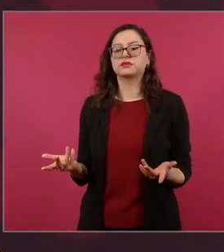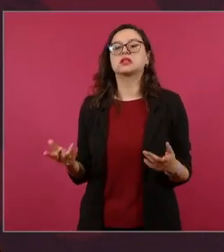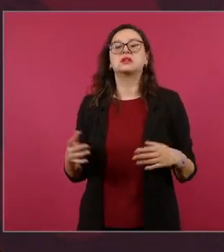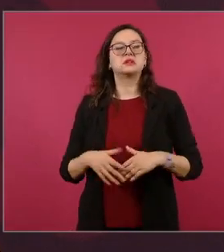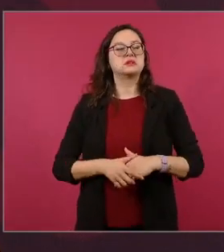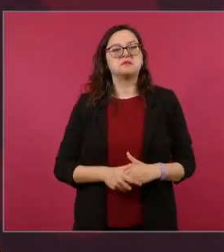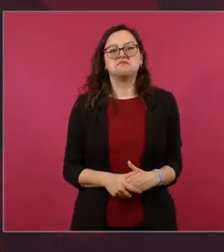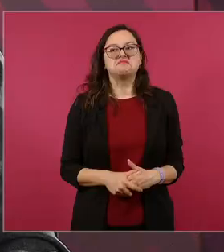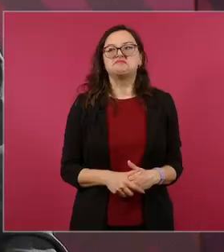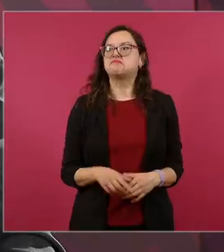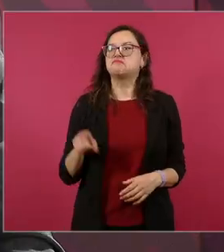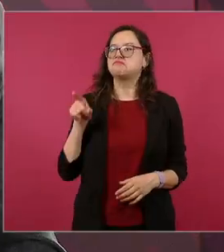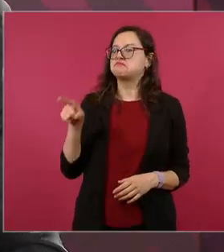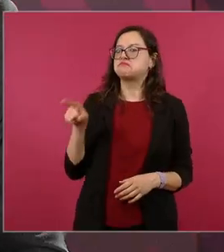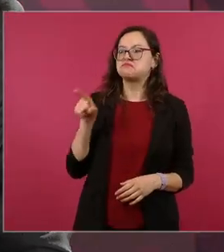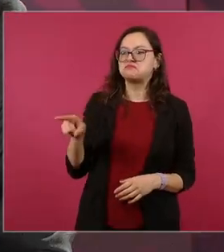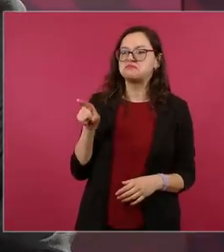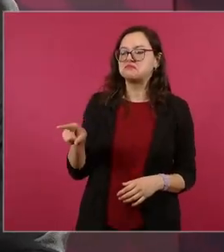la gente